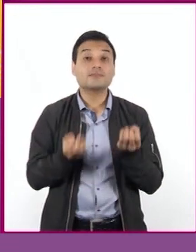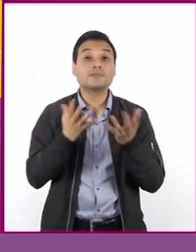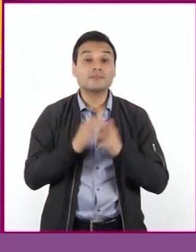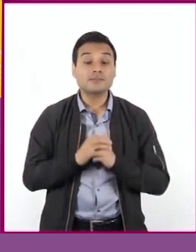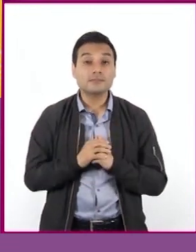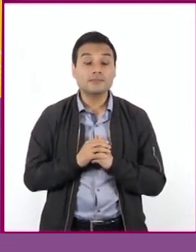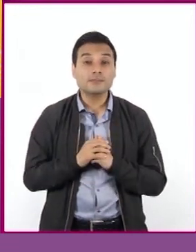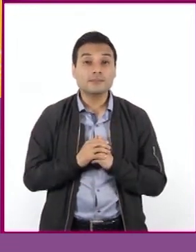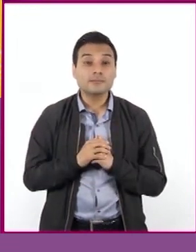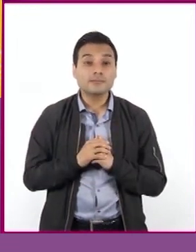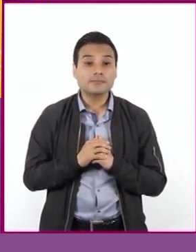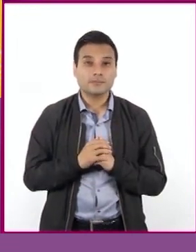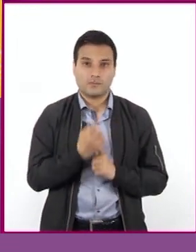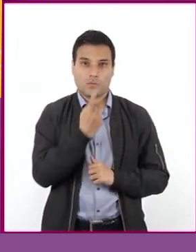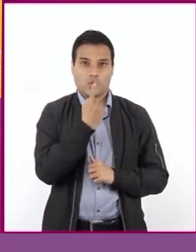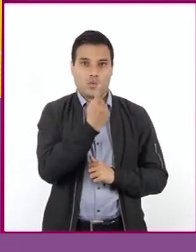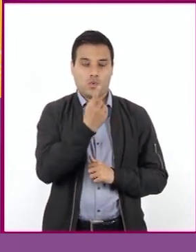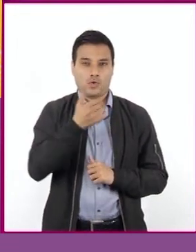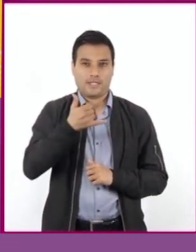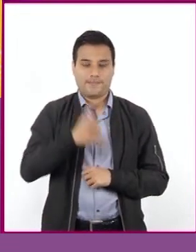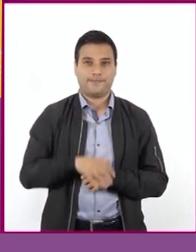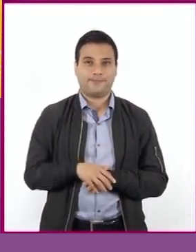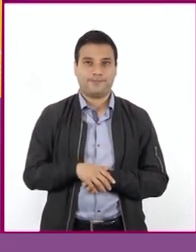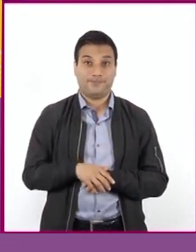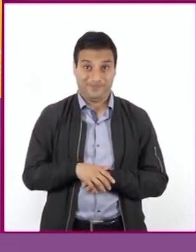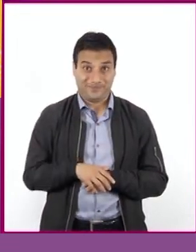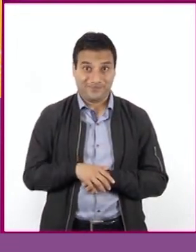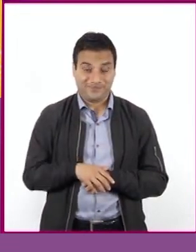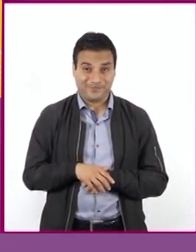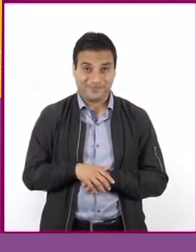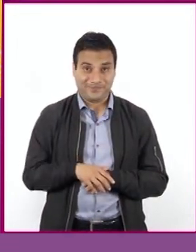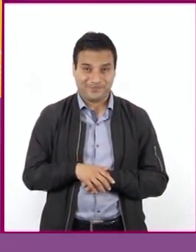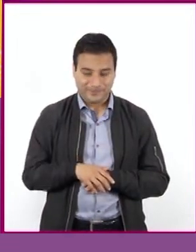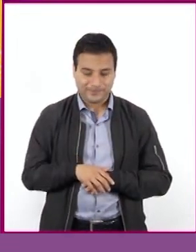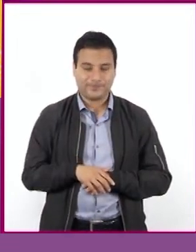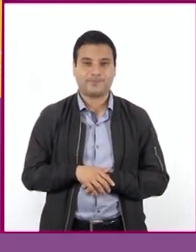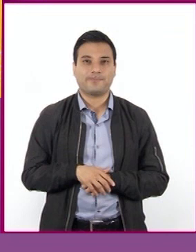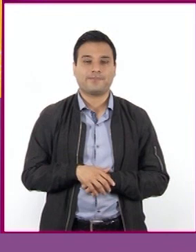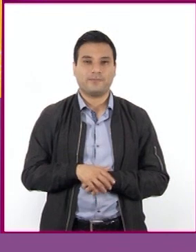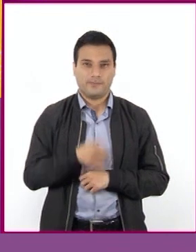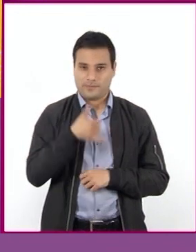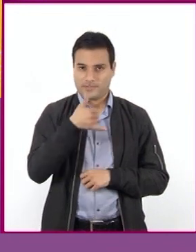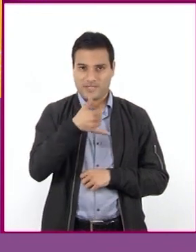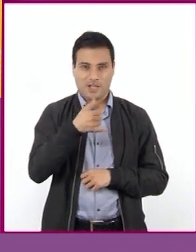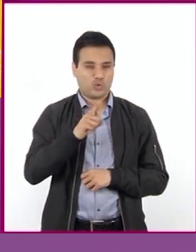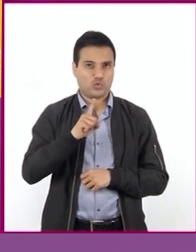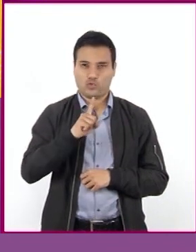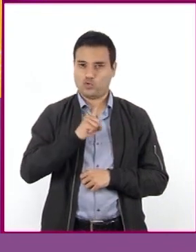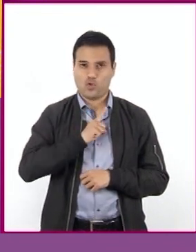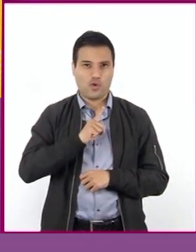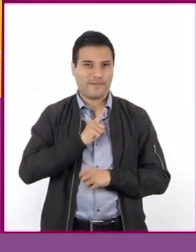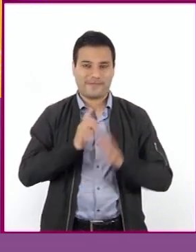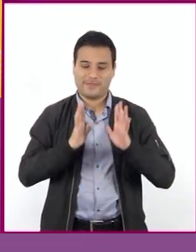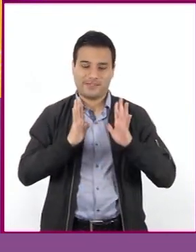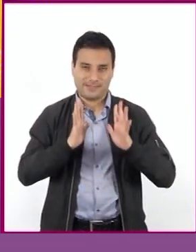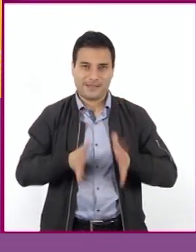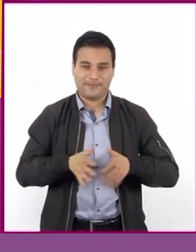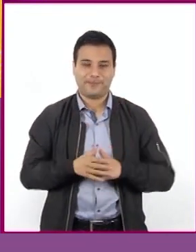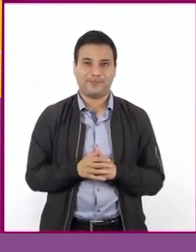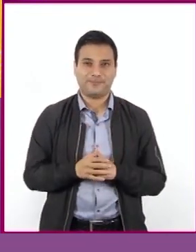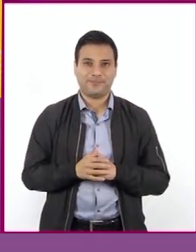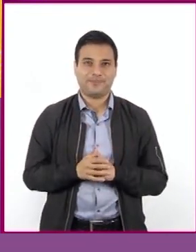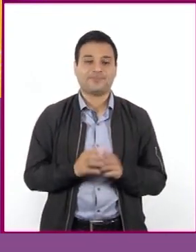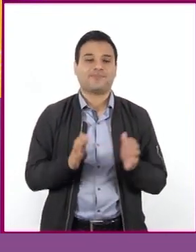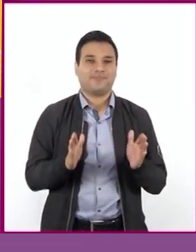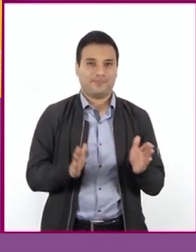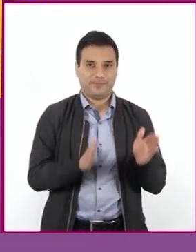como resultado 1y en el primer miembro de la igualdad, quedando la incógnita y despejada.